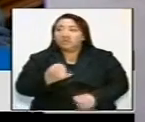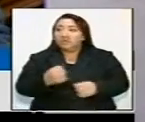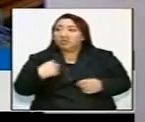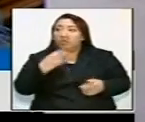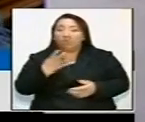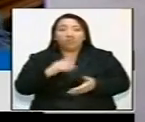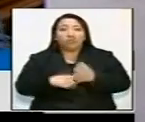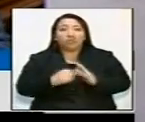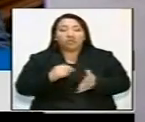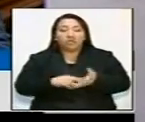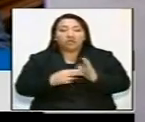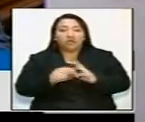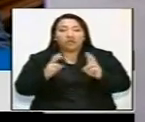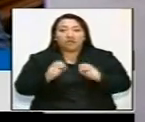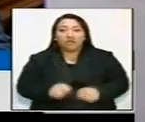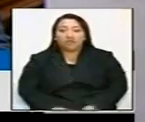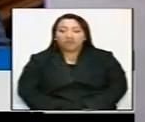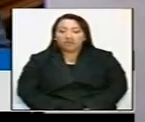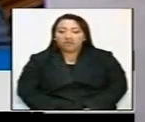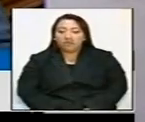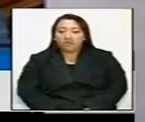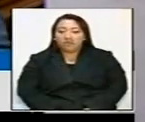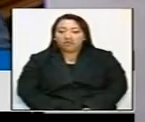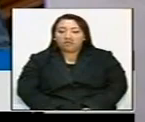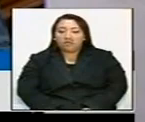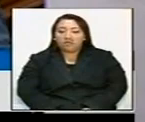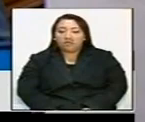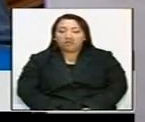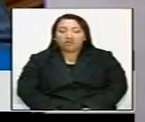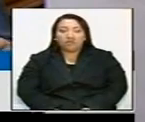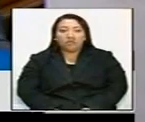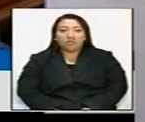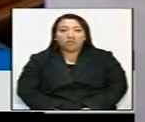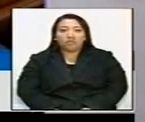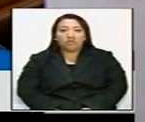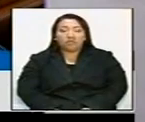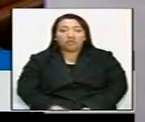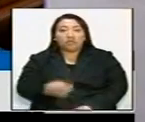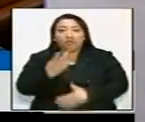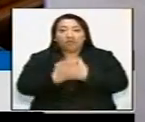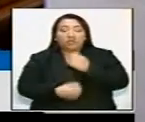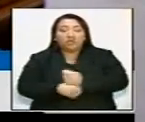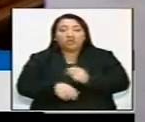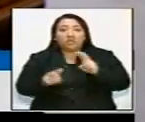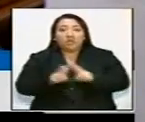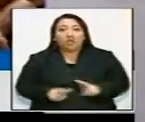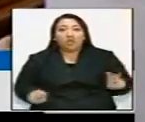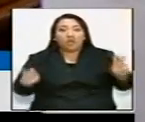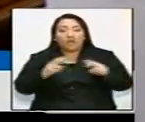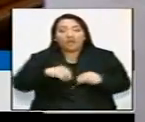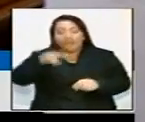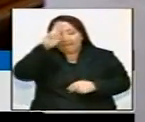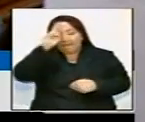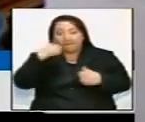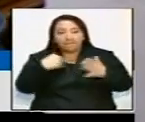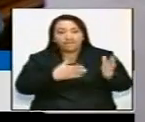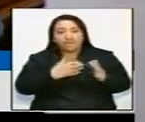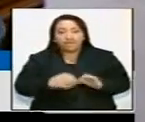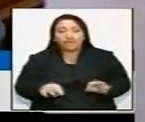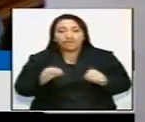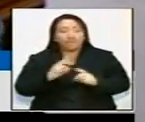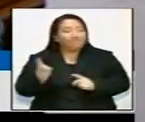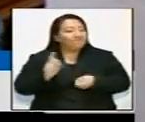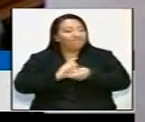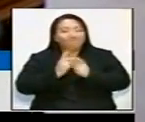que es el tema de confianza y valores. El Perú no por más plan que tengamos, el Perú no